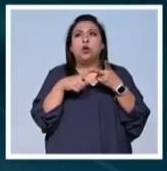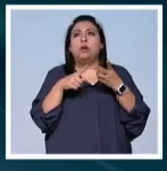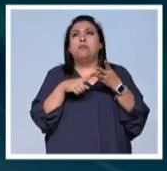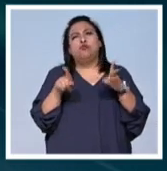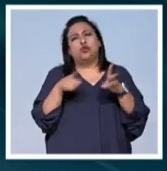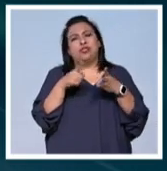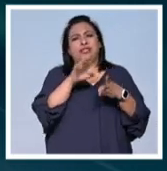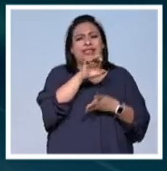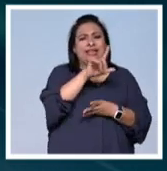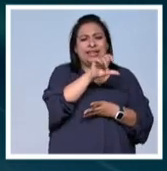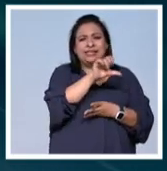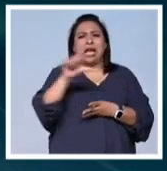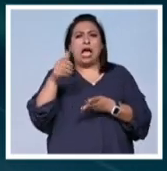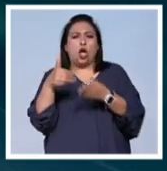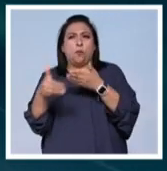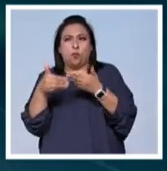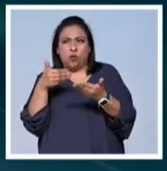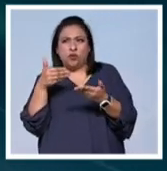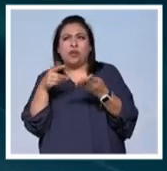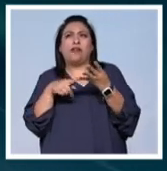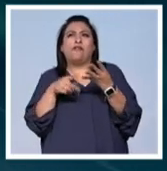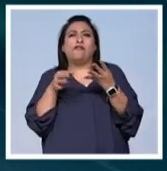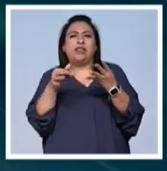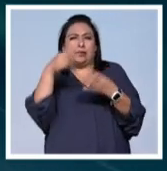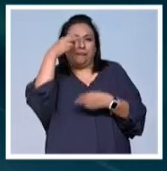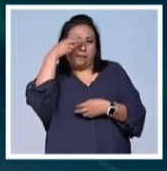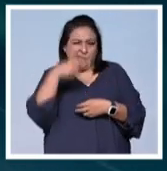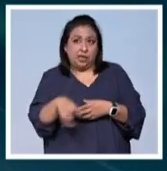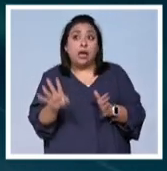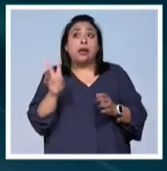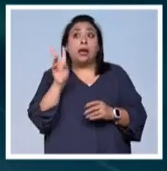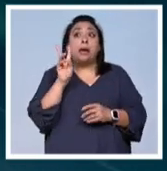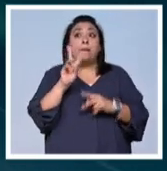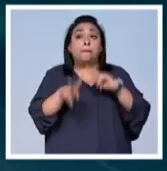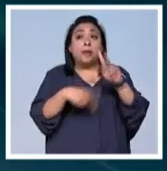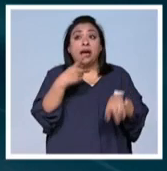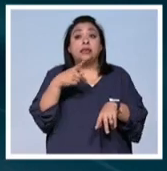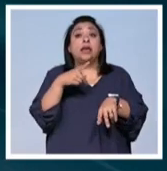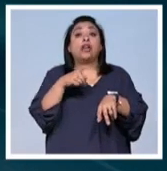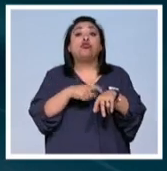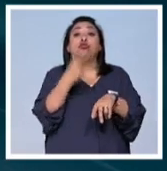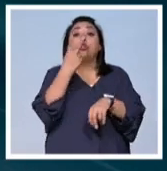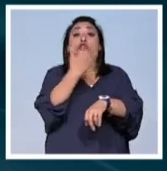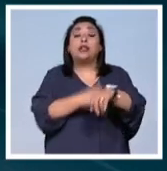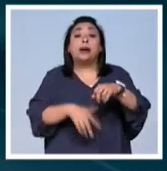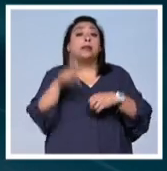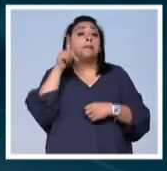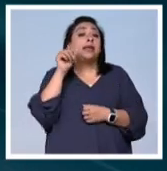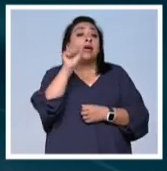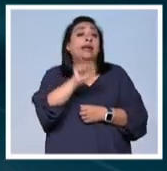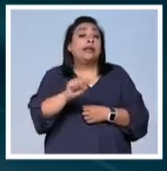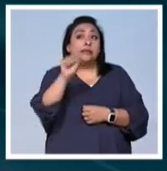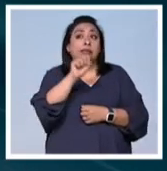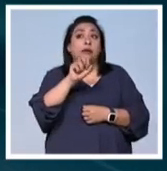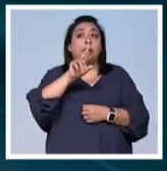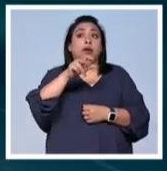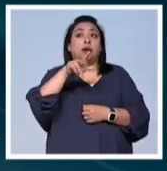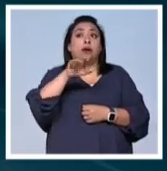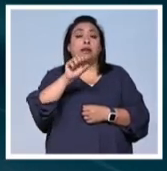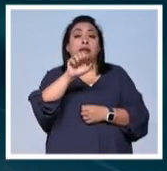música más clásica la música contemporánea la música fina mexicana no se lo pierdan es a las dos de la tarde mañana sábado Raquel